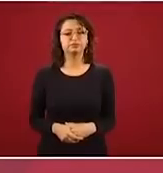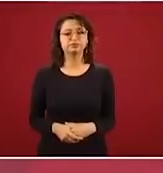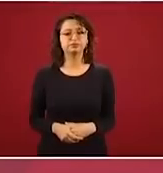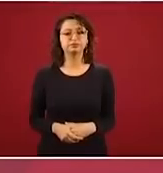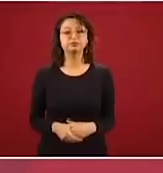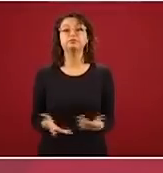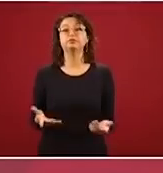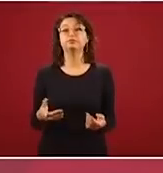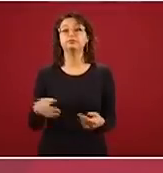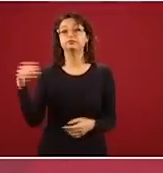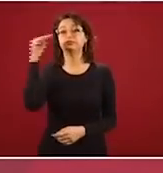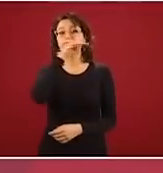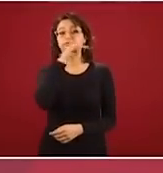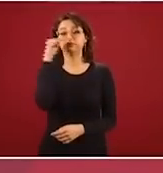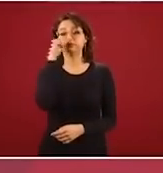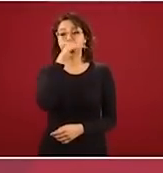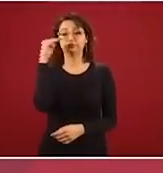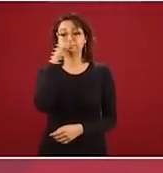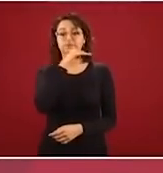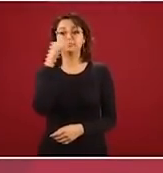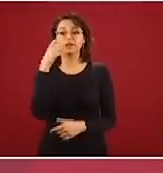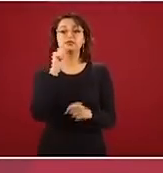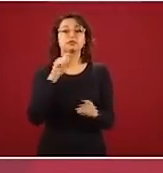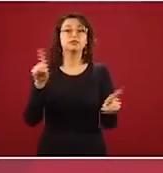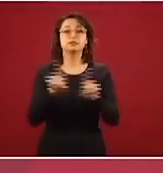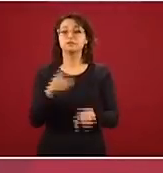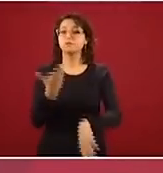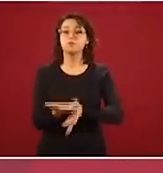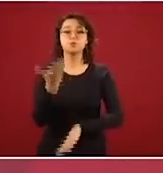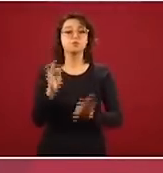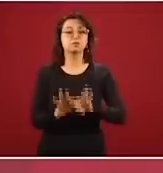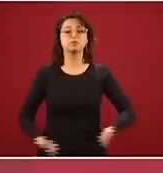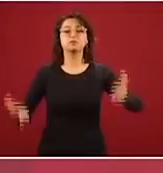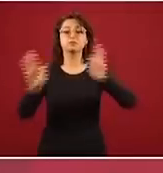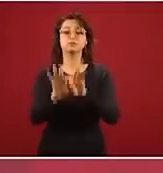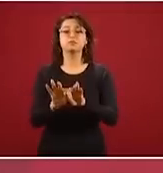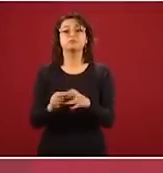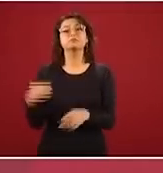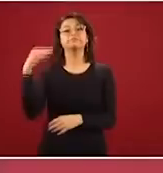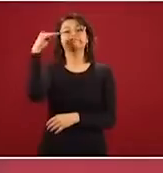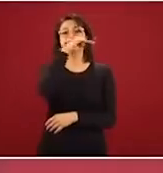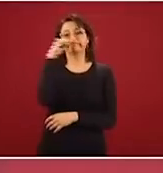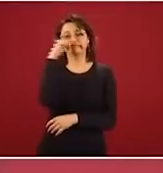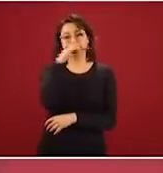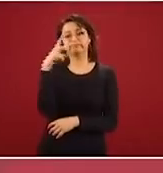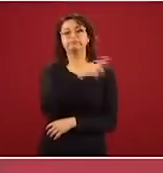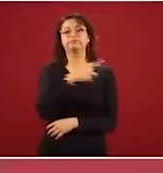y gratuito, porque eso también es muy importante, la gratuidad,